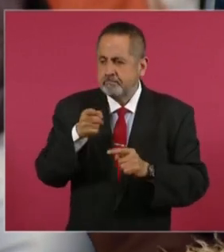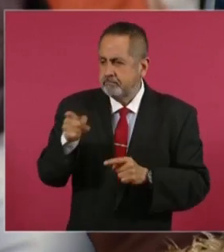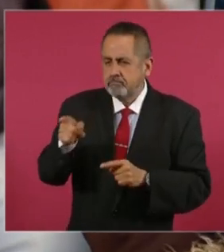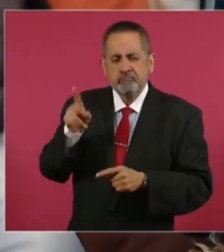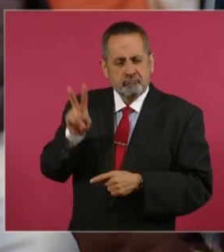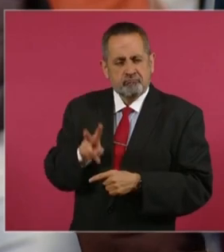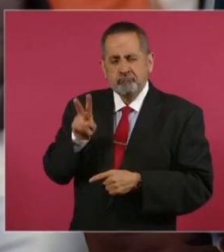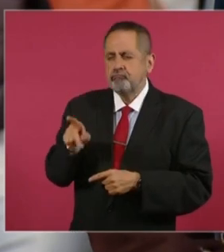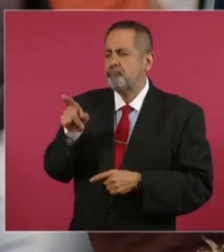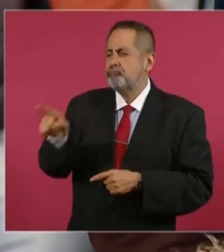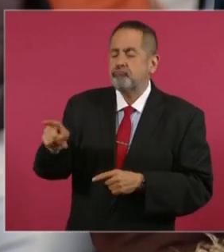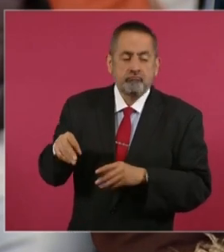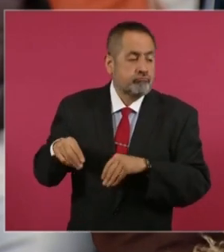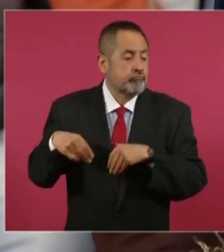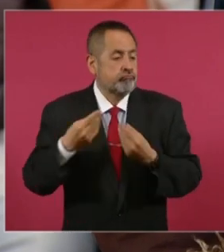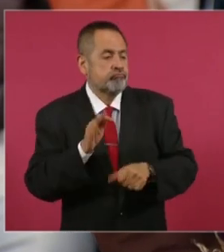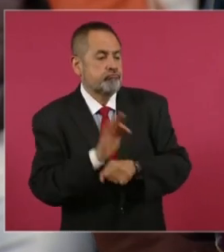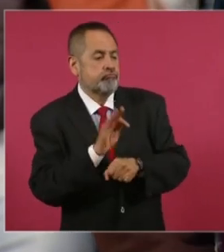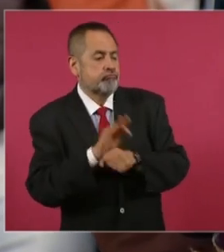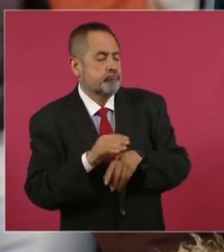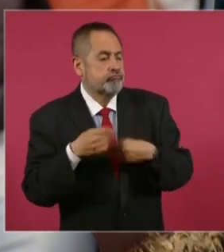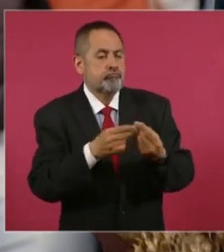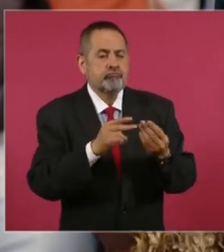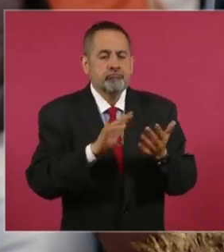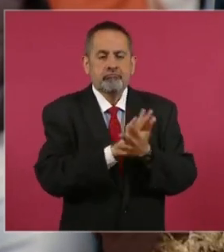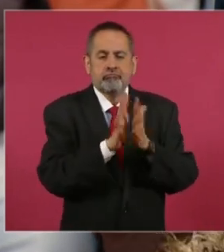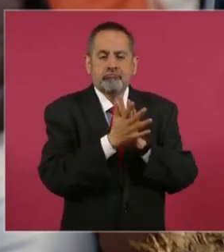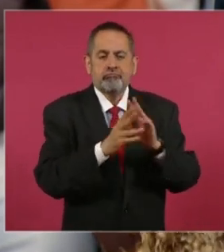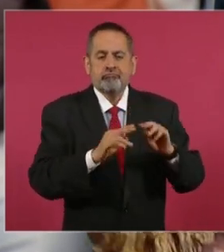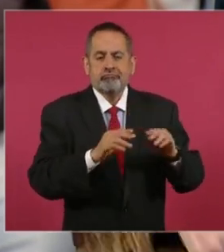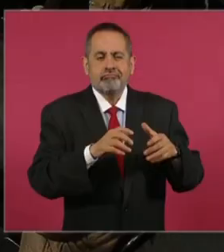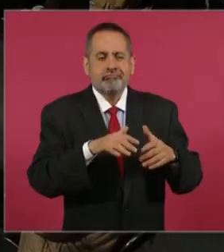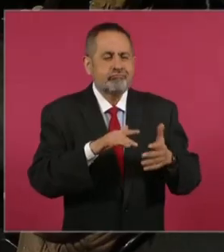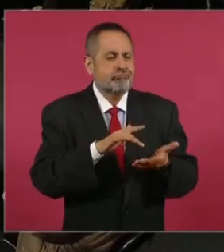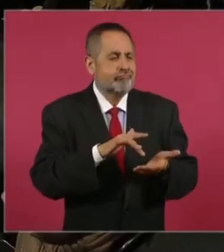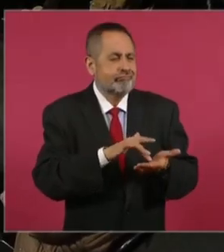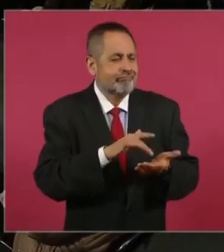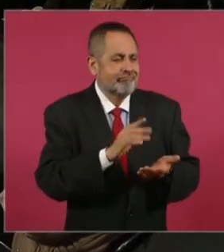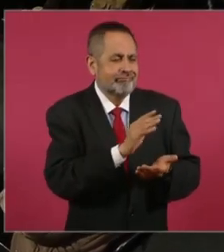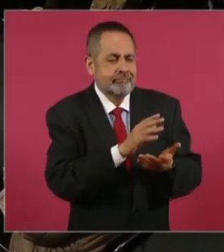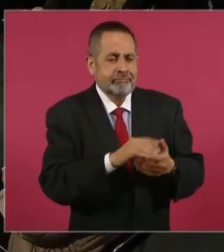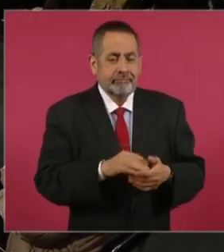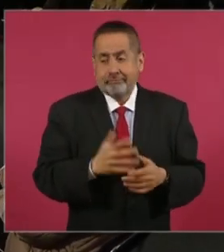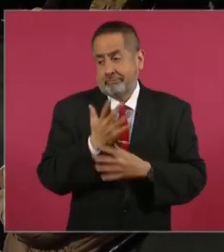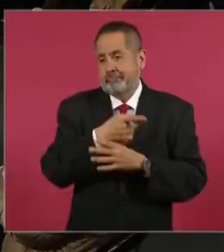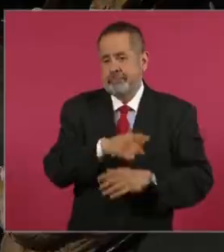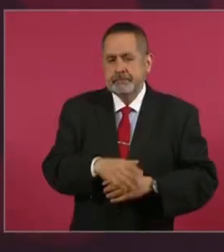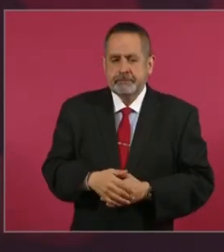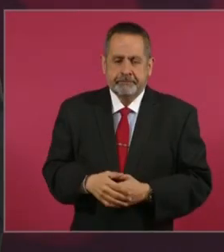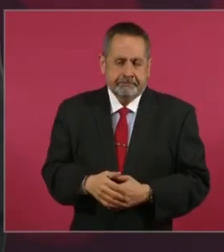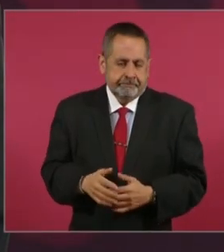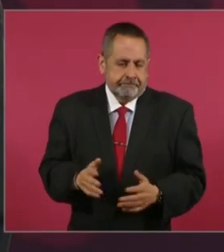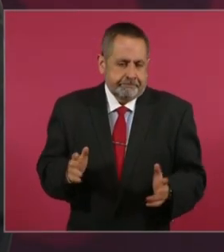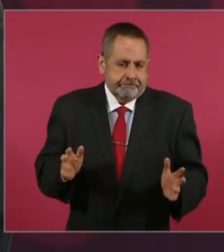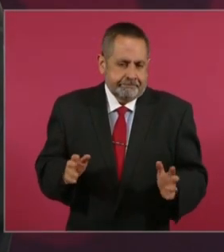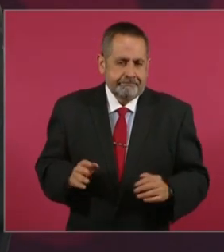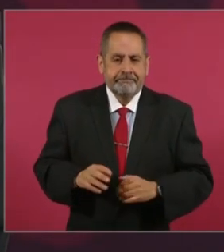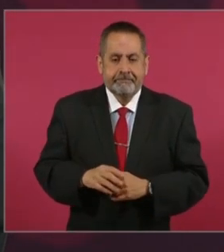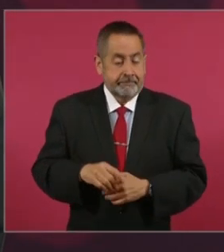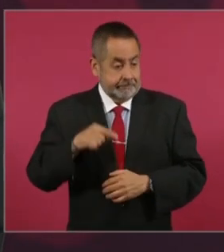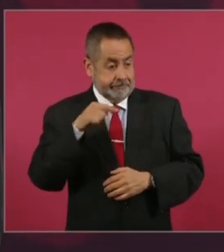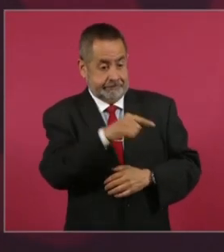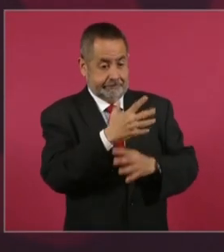facilitaría las operaciones criminales de los narcotraficantes. Eso dice el artículo. Pero eso lo dice el